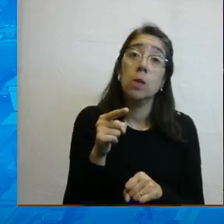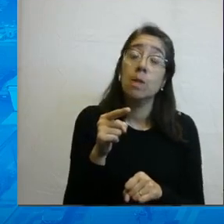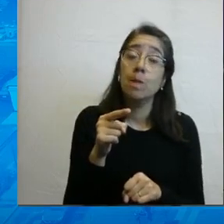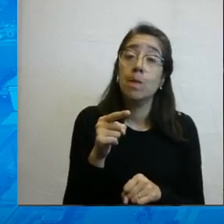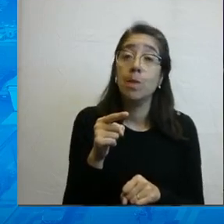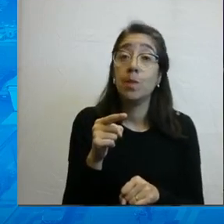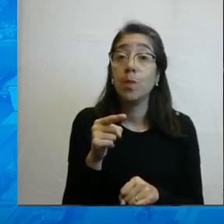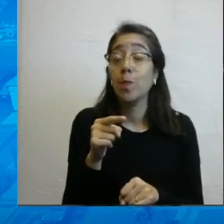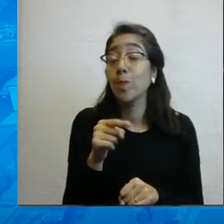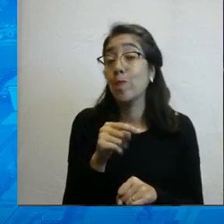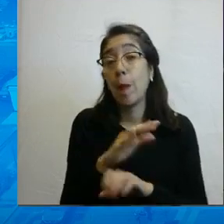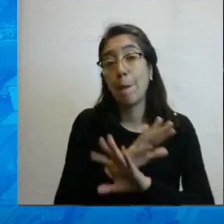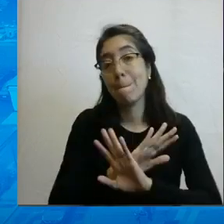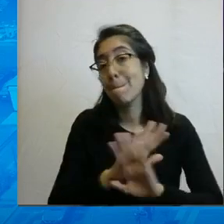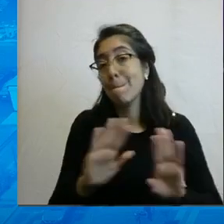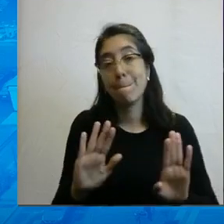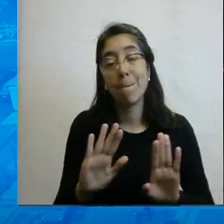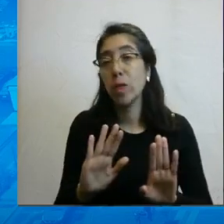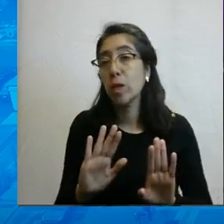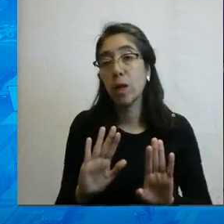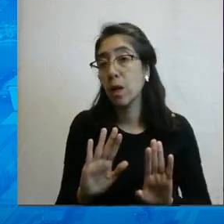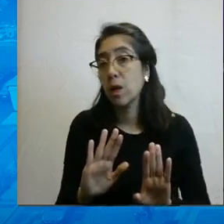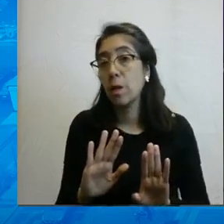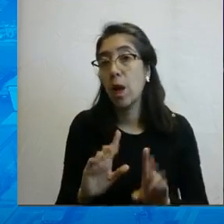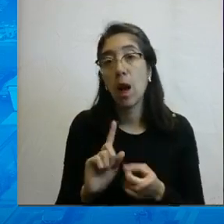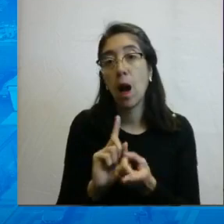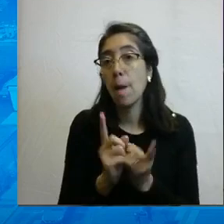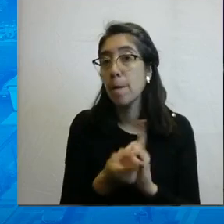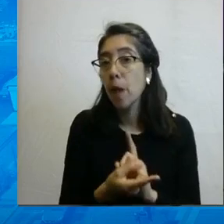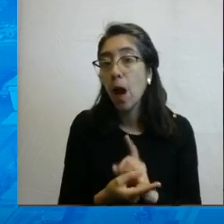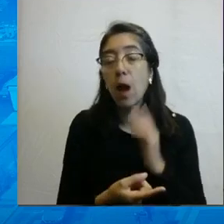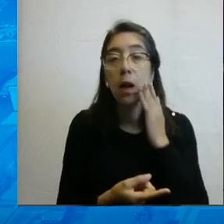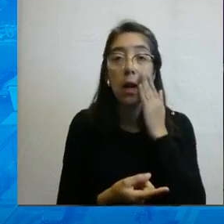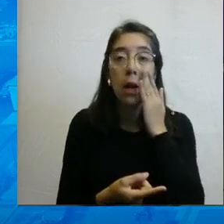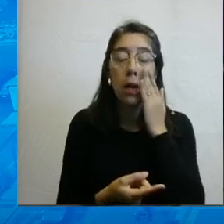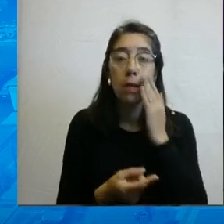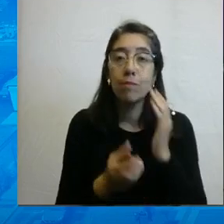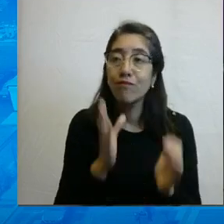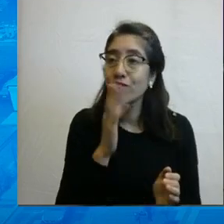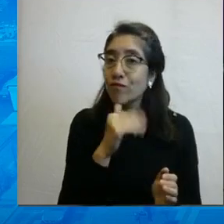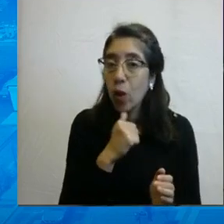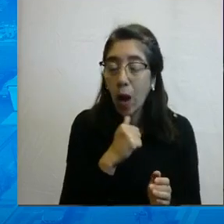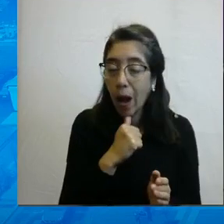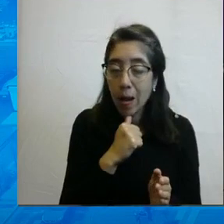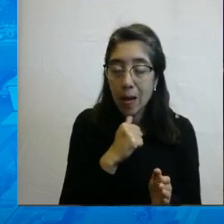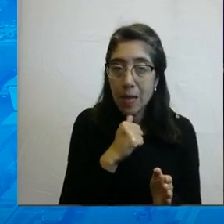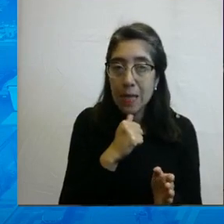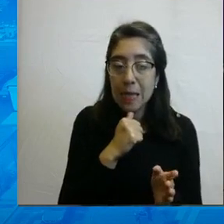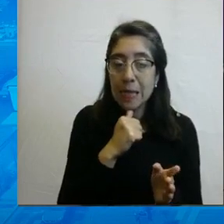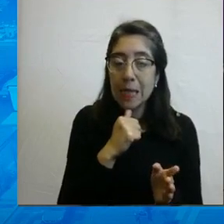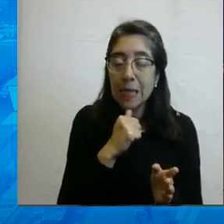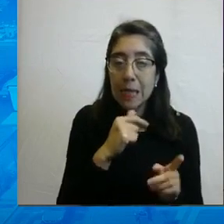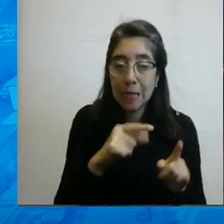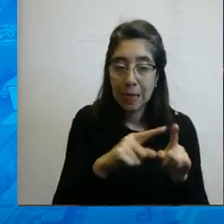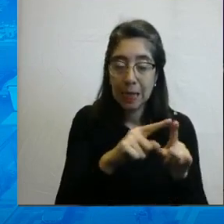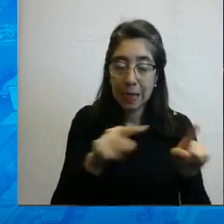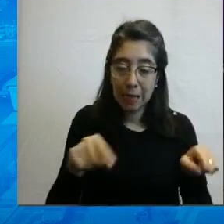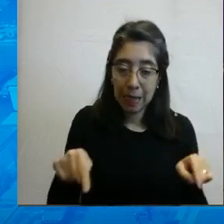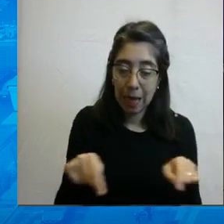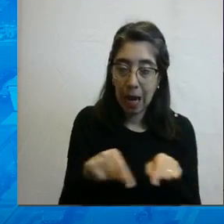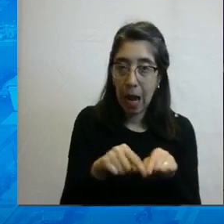mil millones y más, ¿cierto? Y no hay posibilidades de tener una camilla ni un TENS que salga a recibir a los